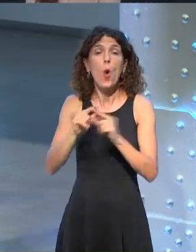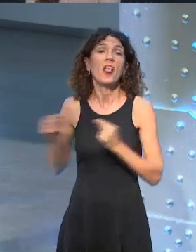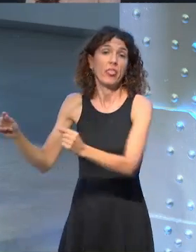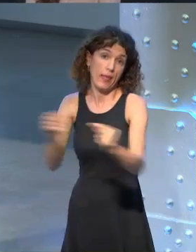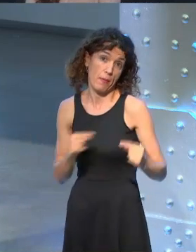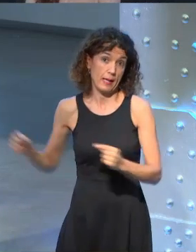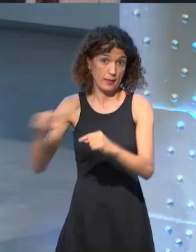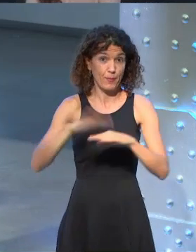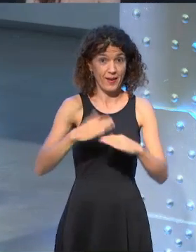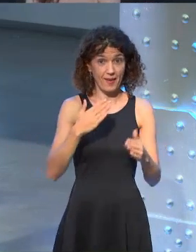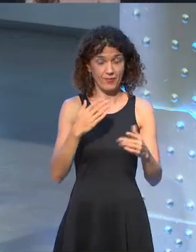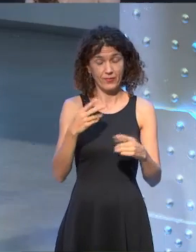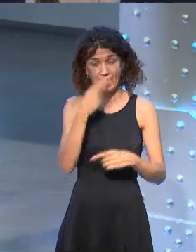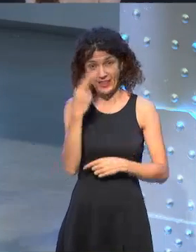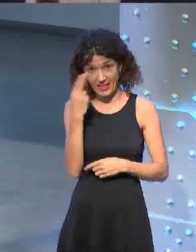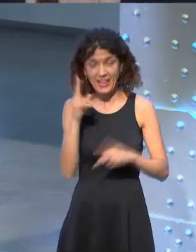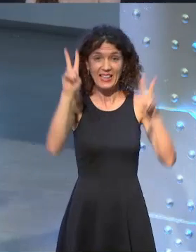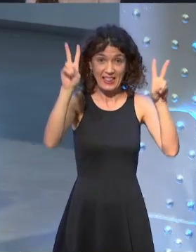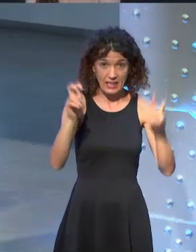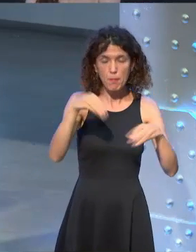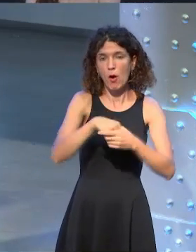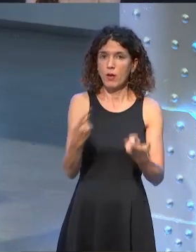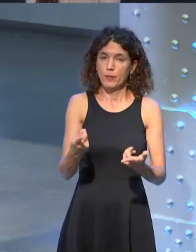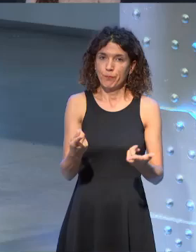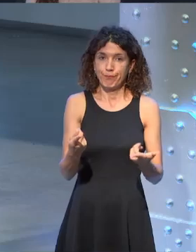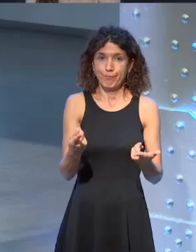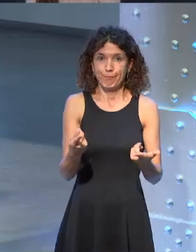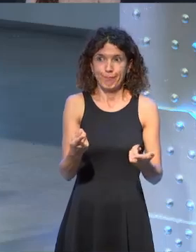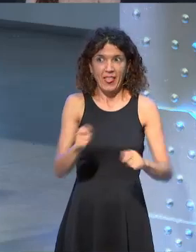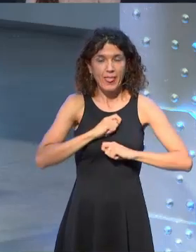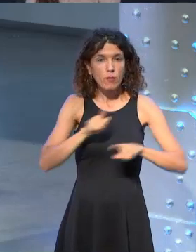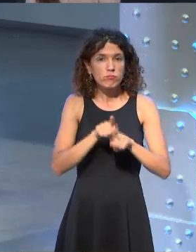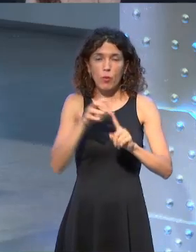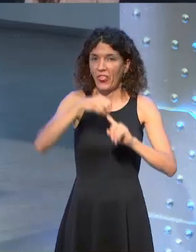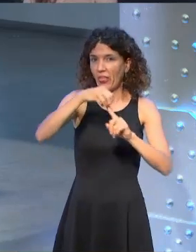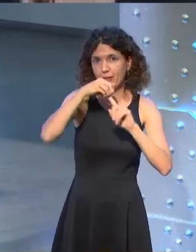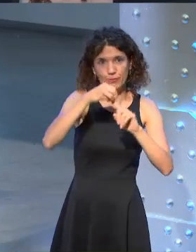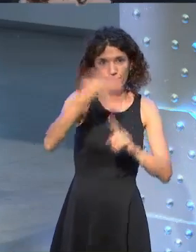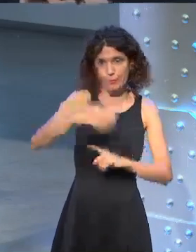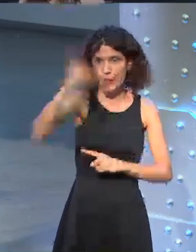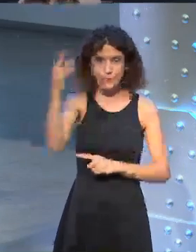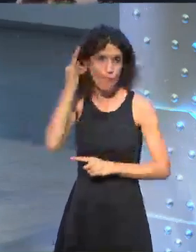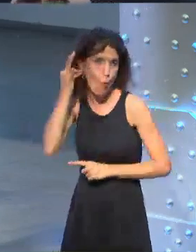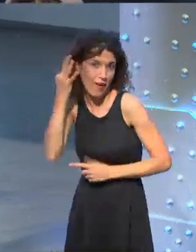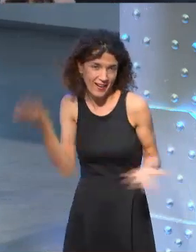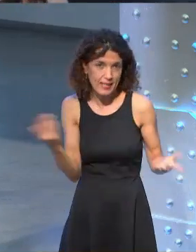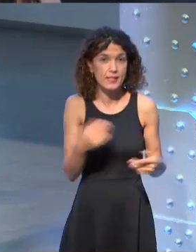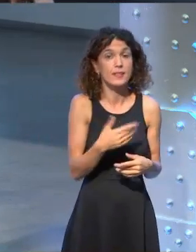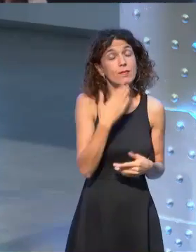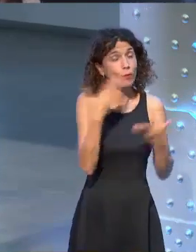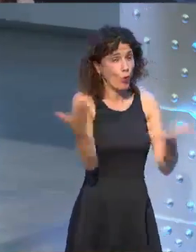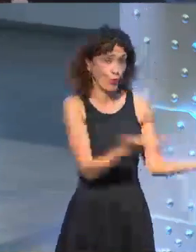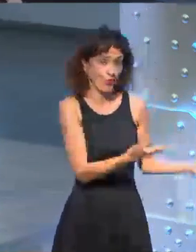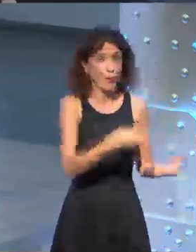coloquio para hablar de este interesantísimo asunto que nos vuelve a colocar en el centro de la diana las mujeres. Milagros, cuando